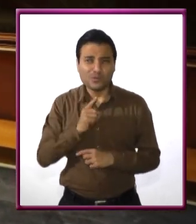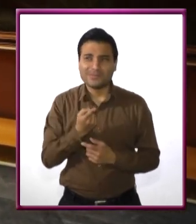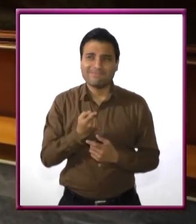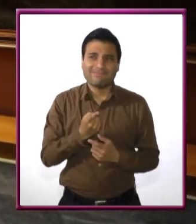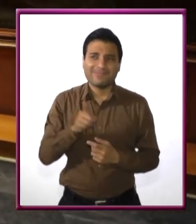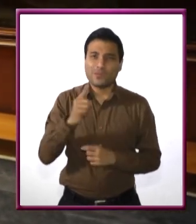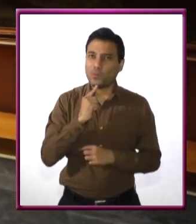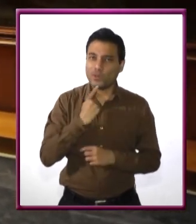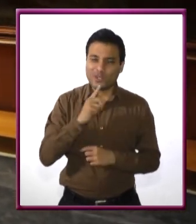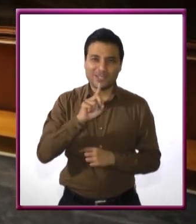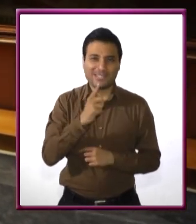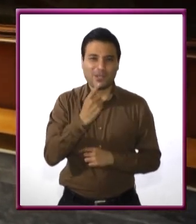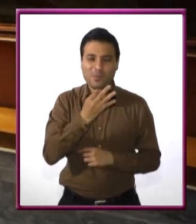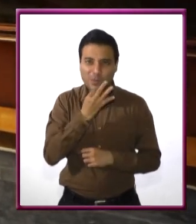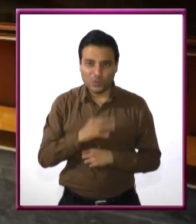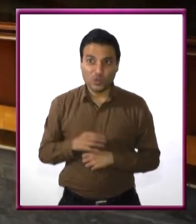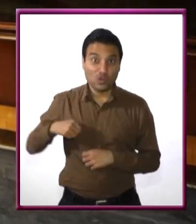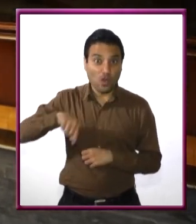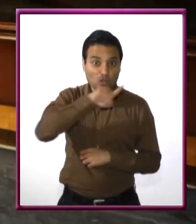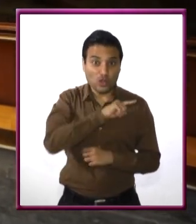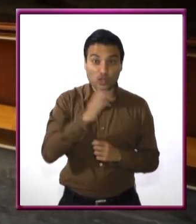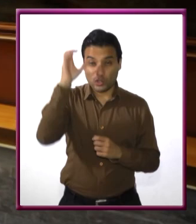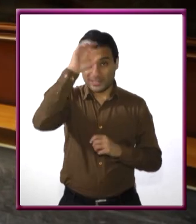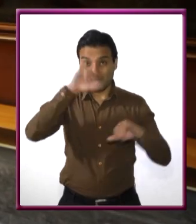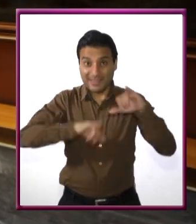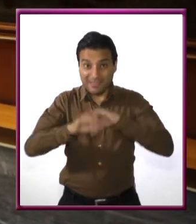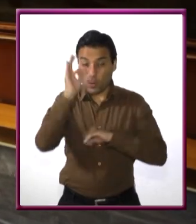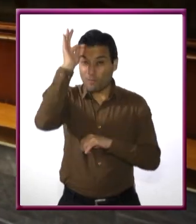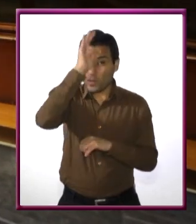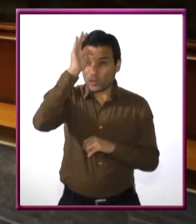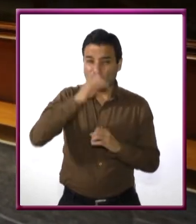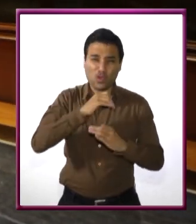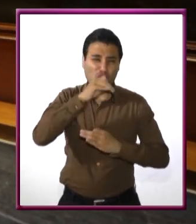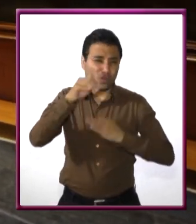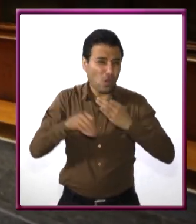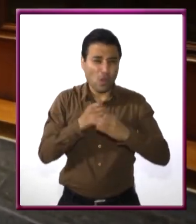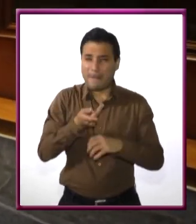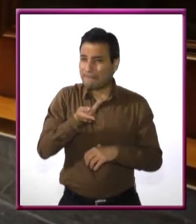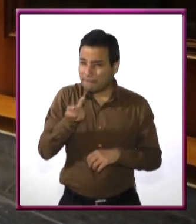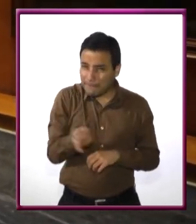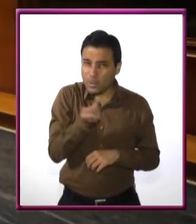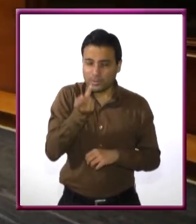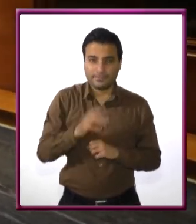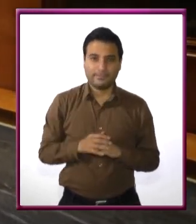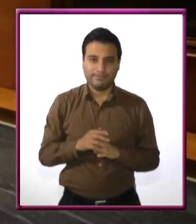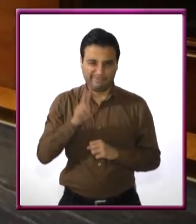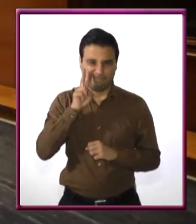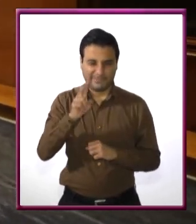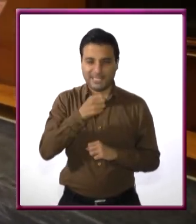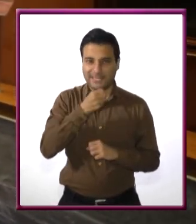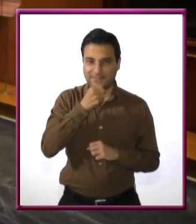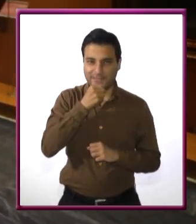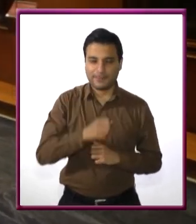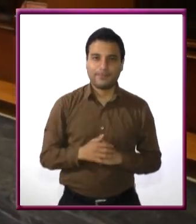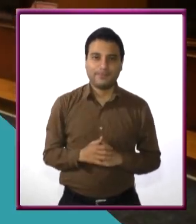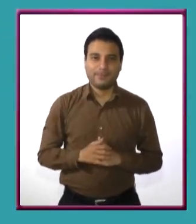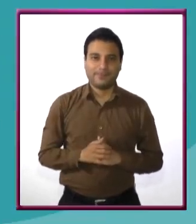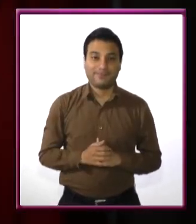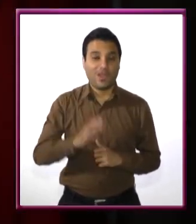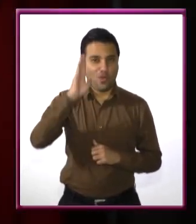monitos de 31 minutos, ni nosotros, ni los científicos, ni los filósofos. ya sé. Vamos a ver la siguiente